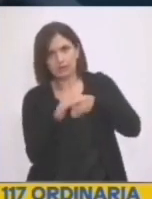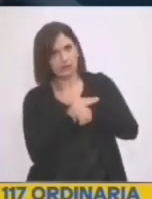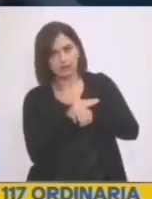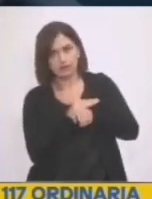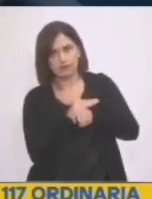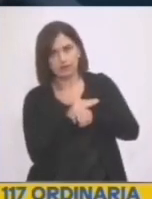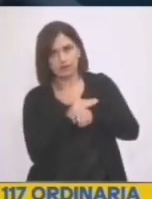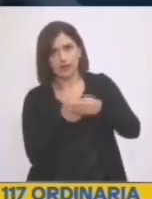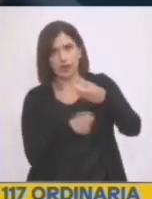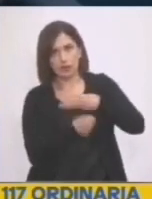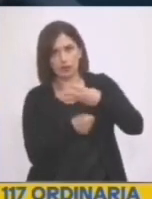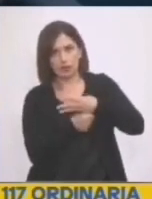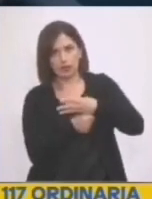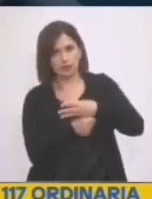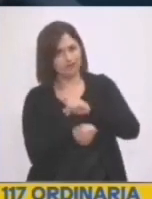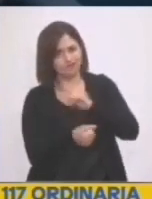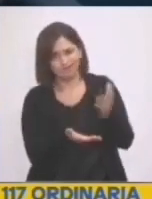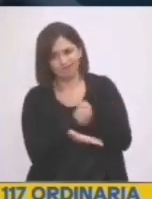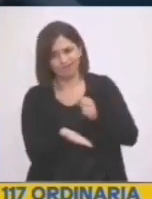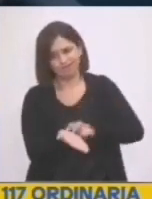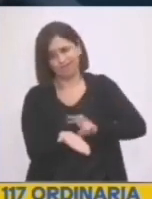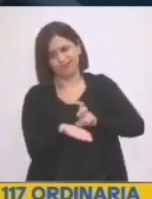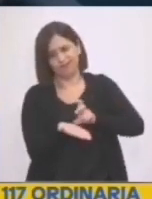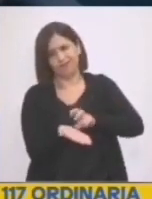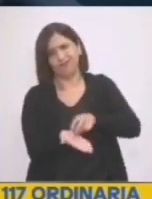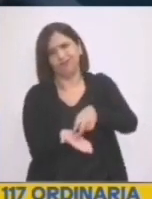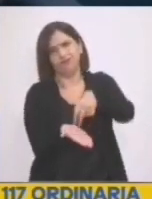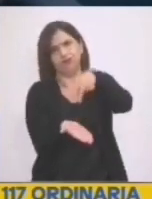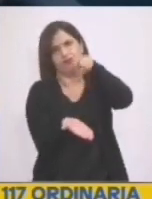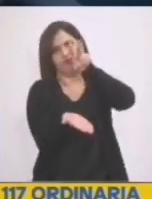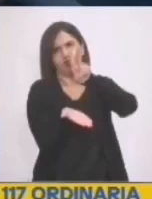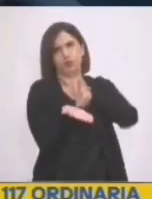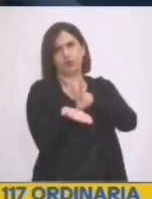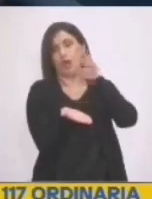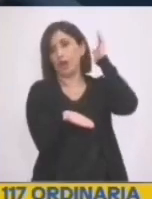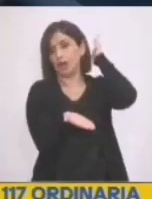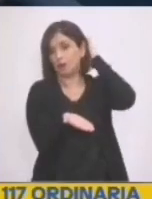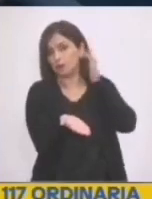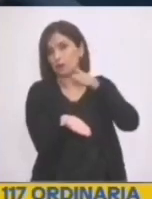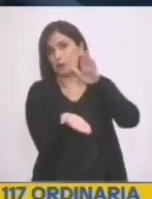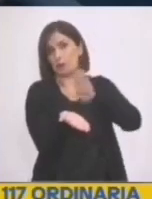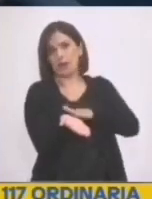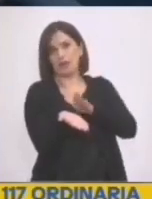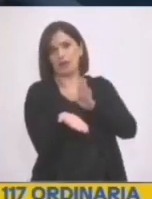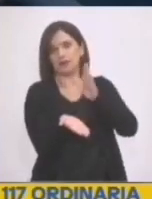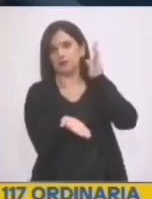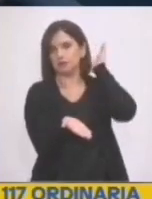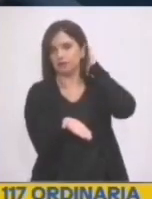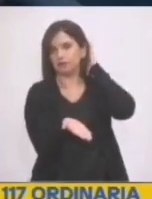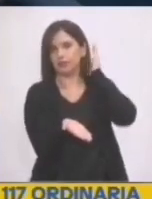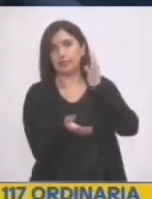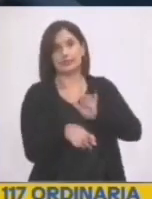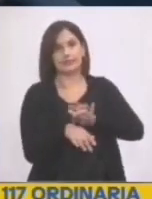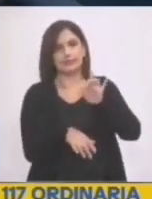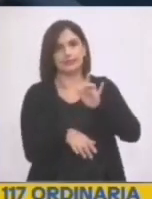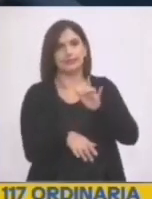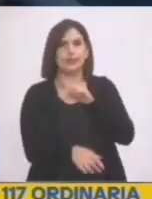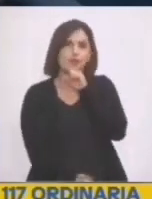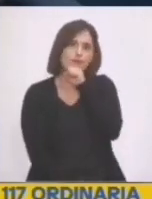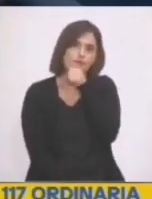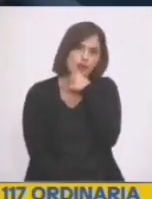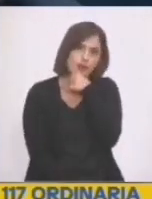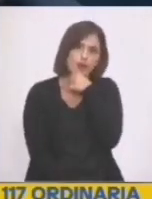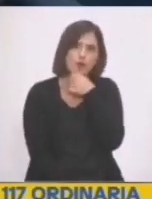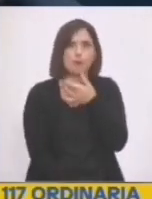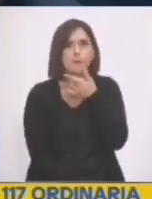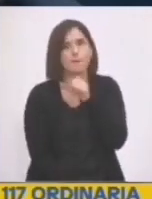a ese adulto mayor que no logró dar el paso y se fue de espalda y se golpeó la cabeza Fue grave el accidente eso es lo que le pasa a los viejos y a